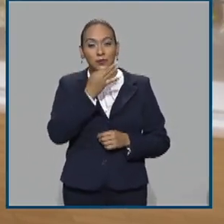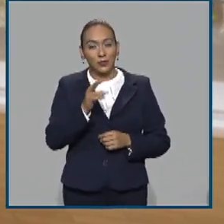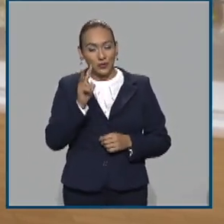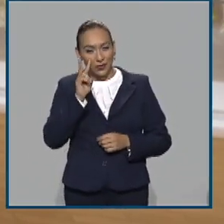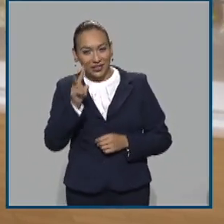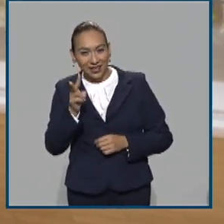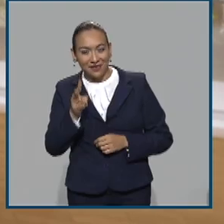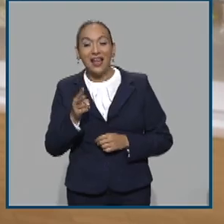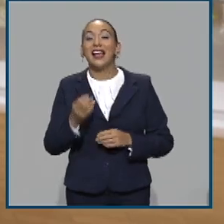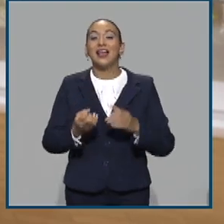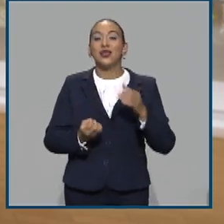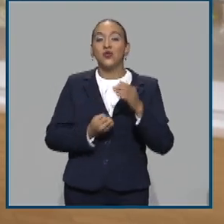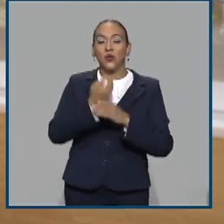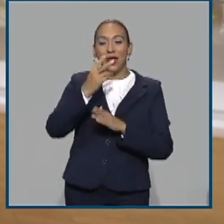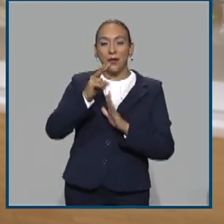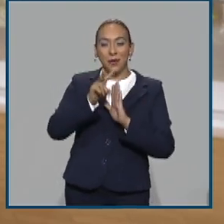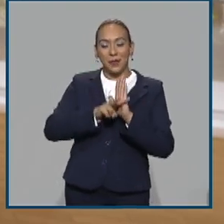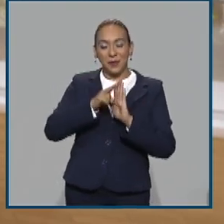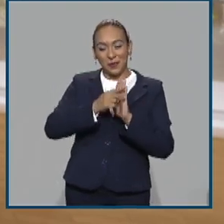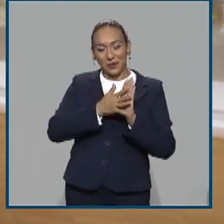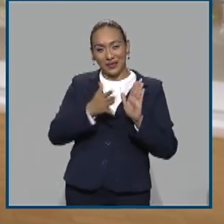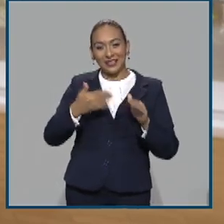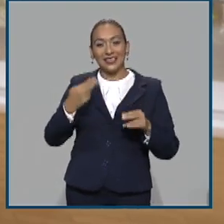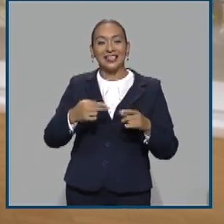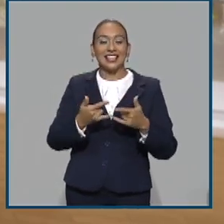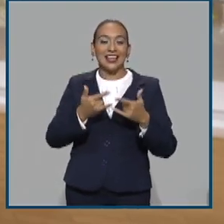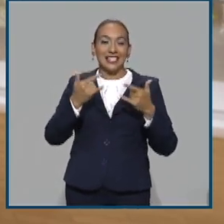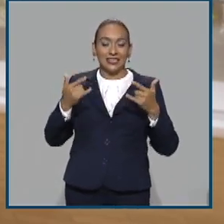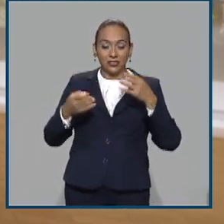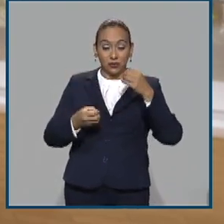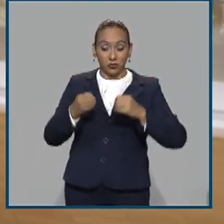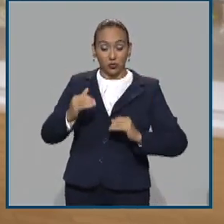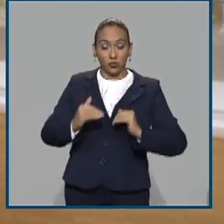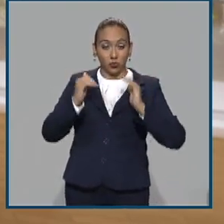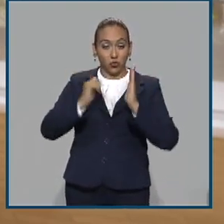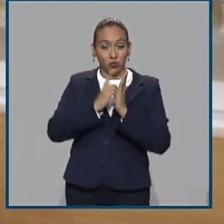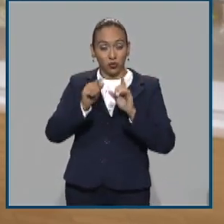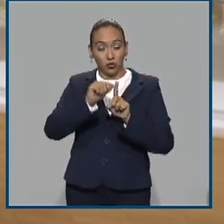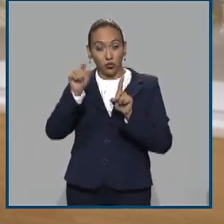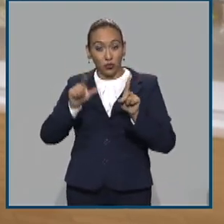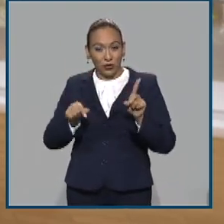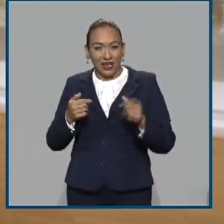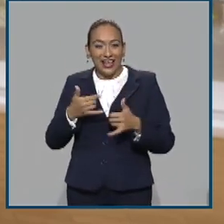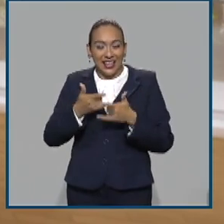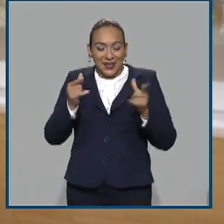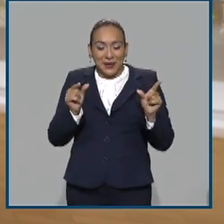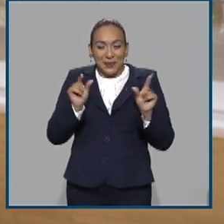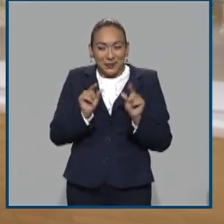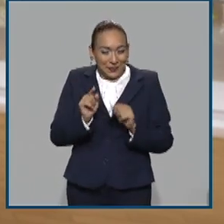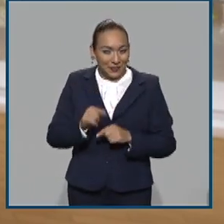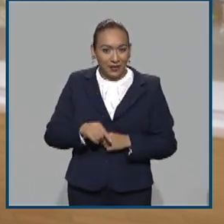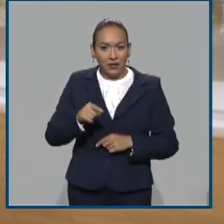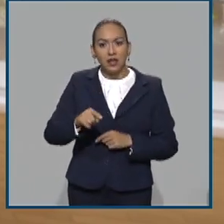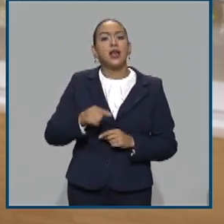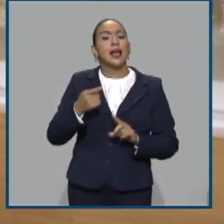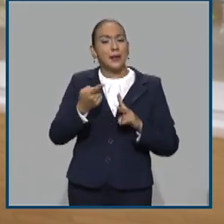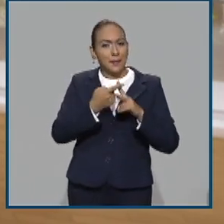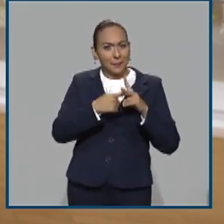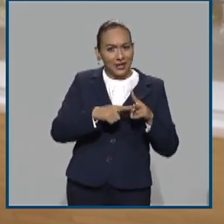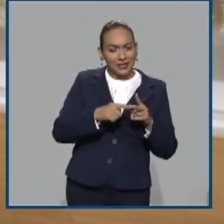invitamos a ver el estreno de la serie documental Historia Mínima de la Suprema Corte de Justicia de la Nación, con 2 capítulos, Los